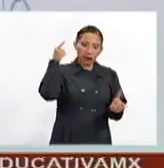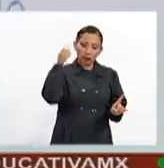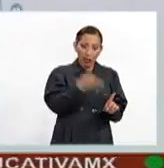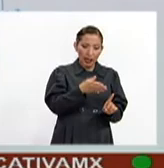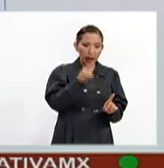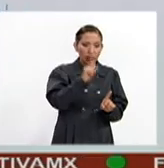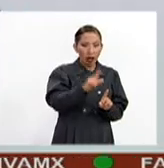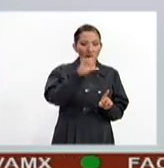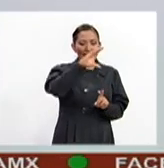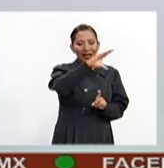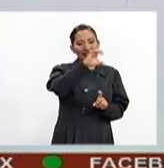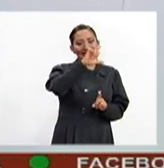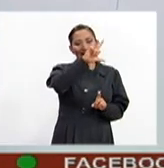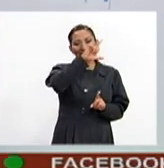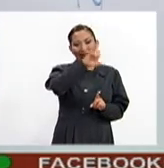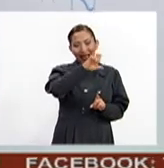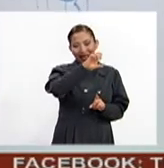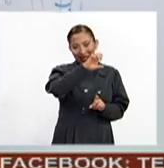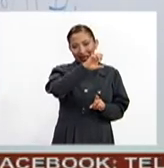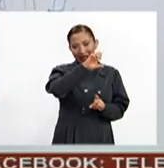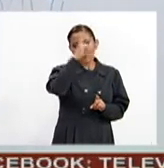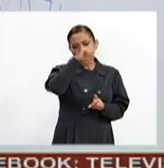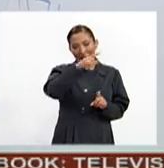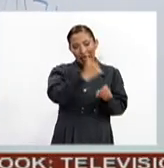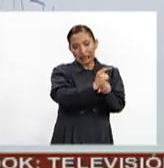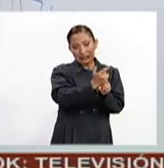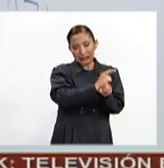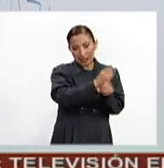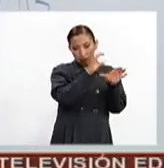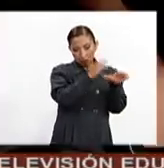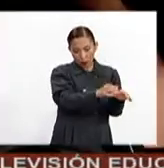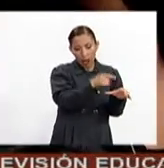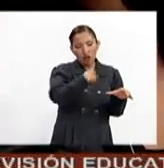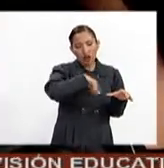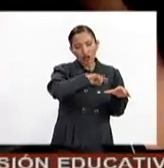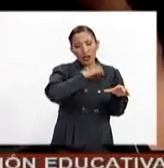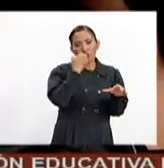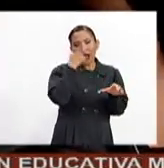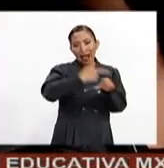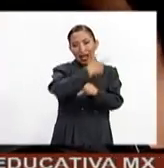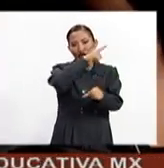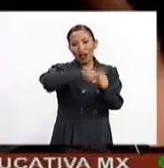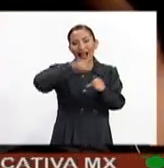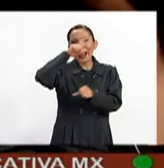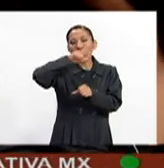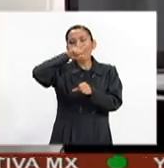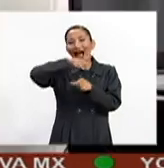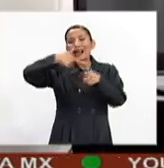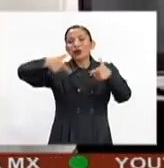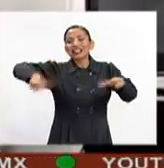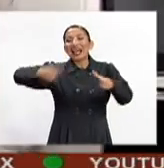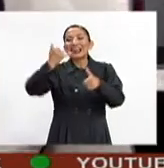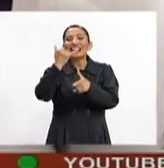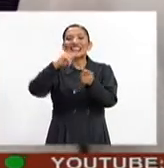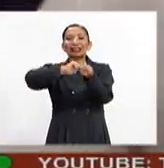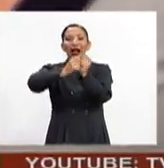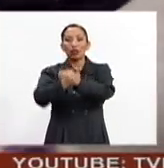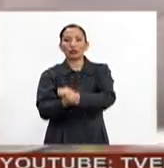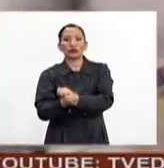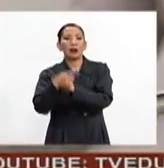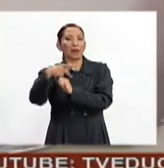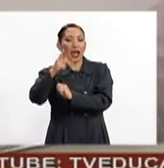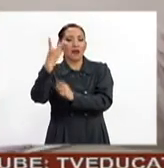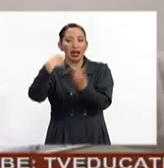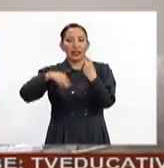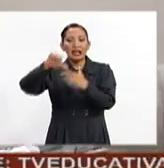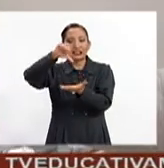directamente al CELE para las licenciaturas. Nosotros somos Escuela Nacional de Lenguas, Lingüística y Traducción, pero venimos